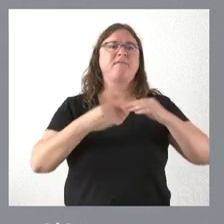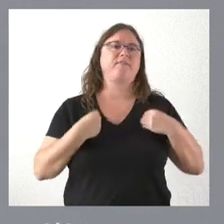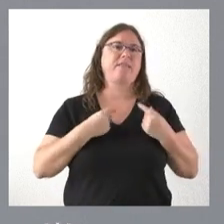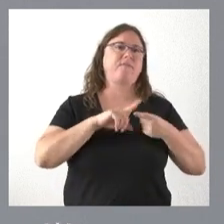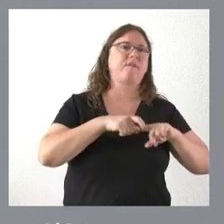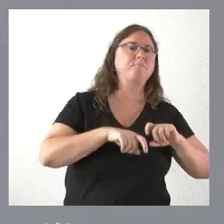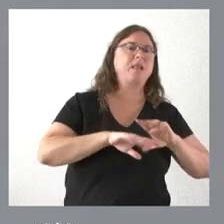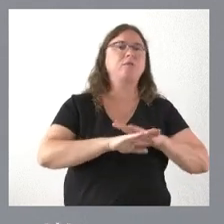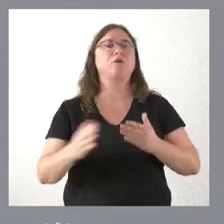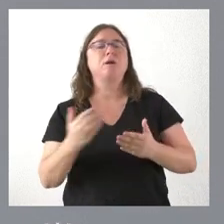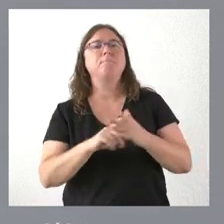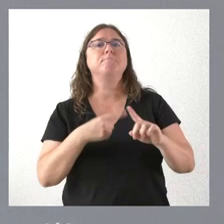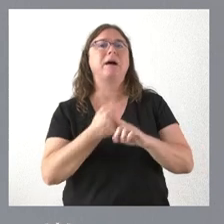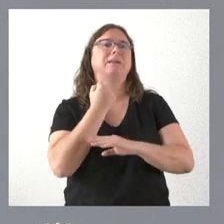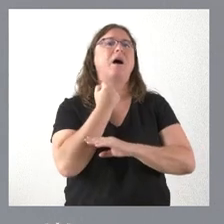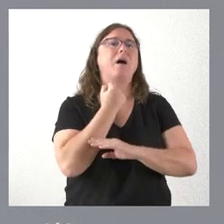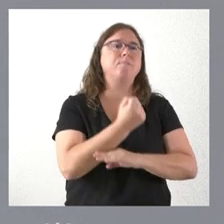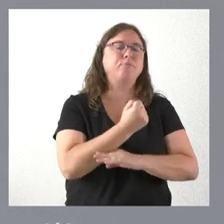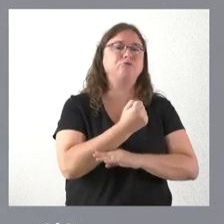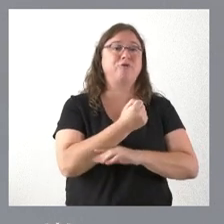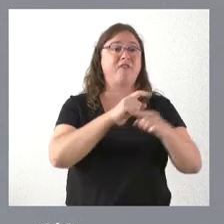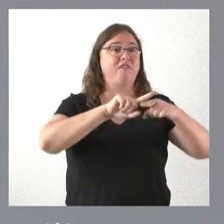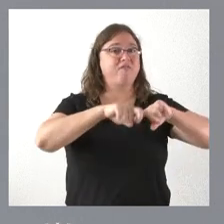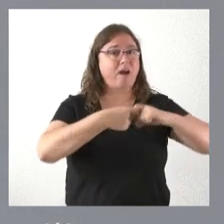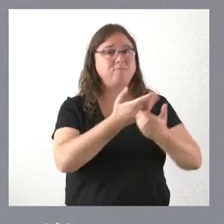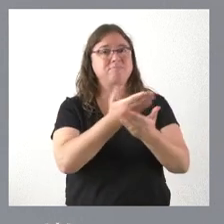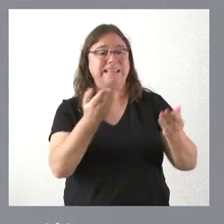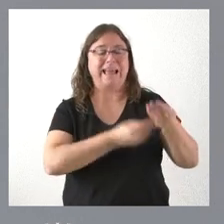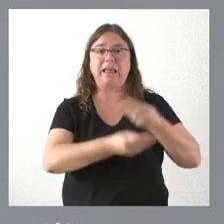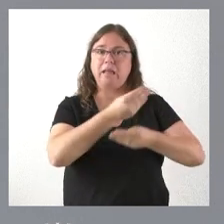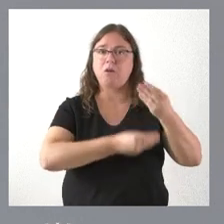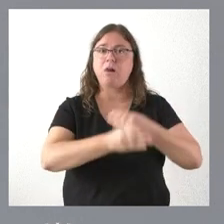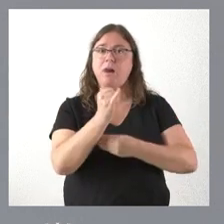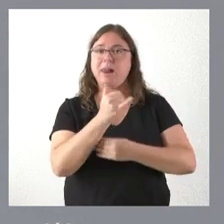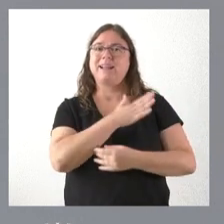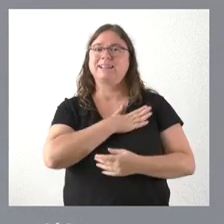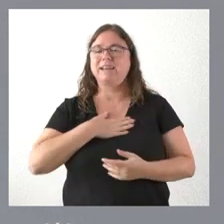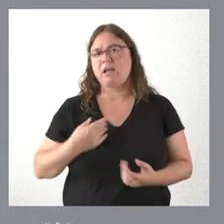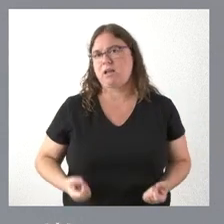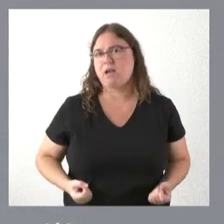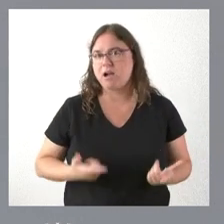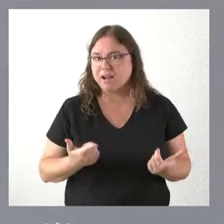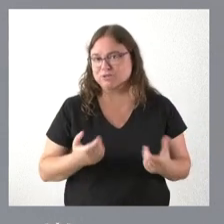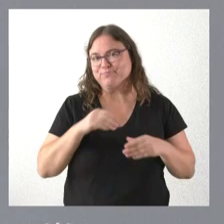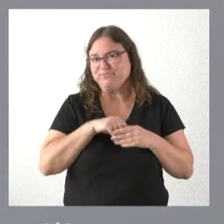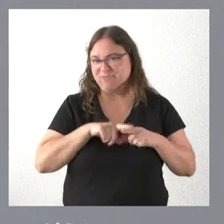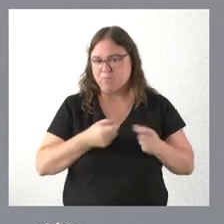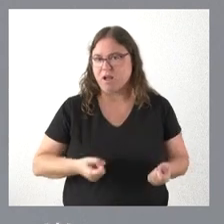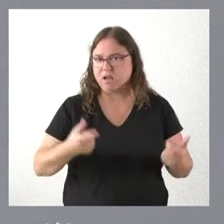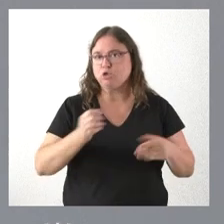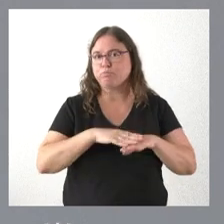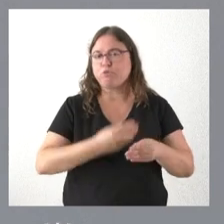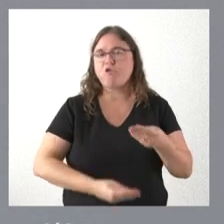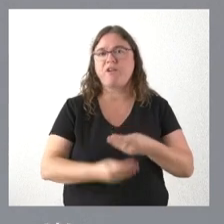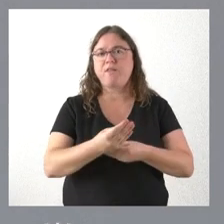y tienen que ver con el apoyo a una serie de familias que tienen hijos que tienen también unos costes internos de esto de esta familia y que